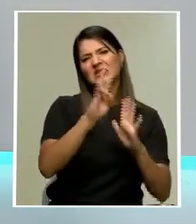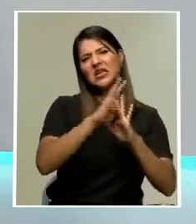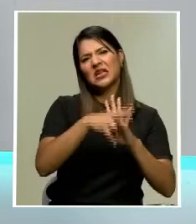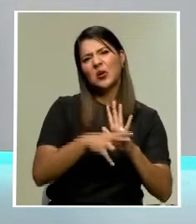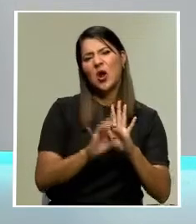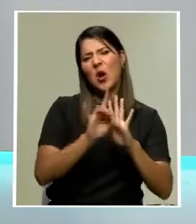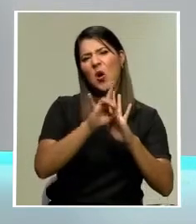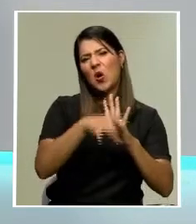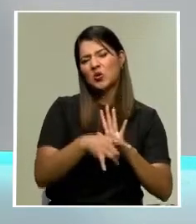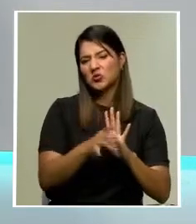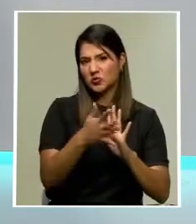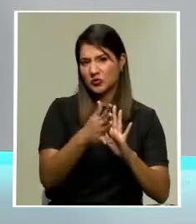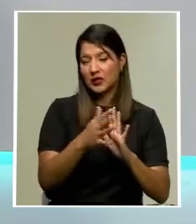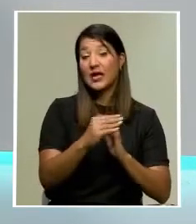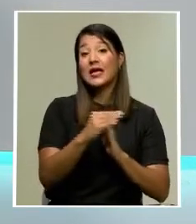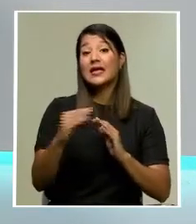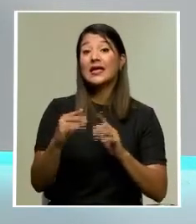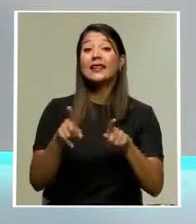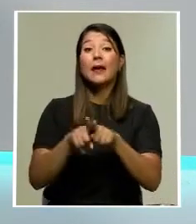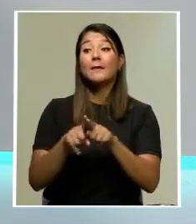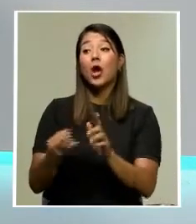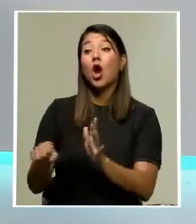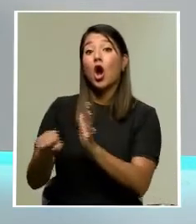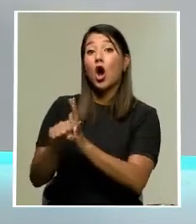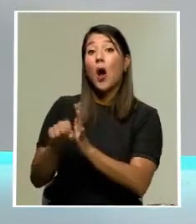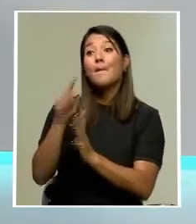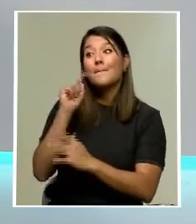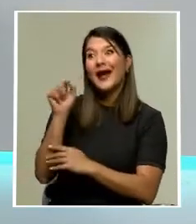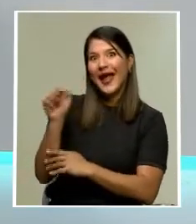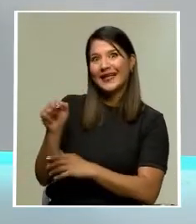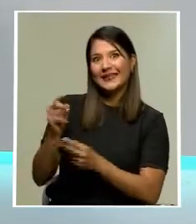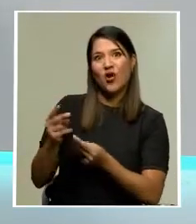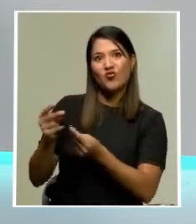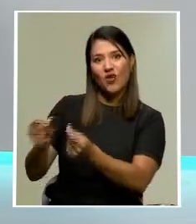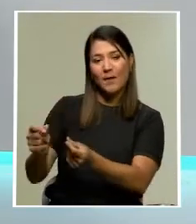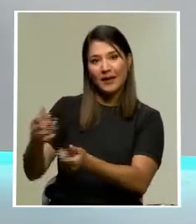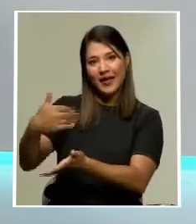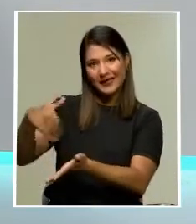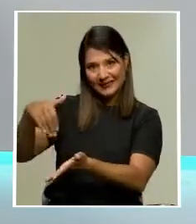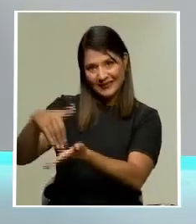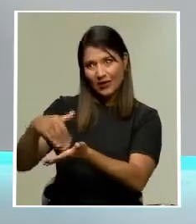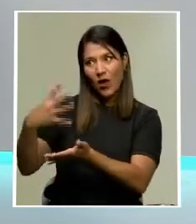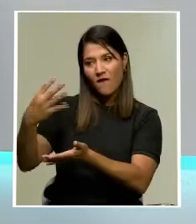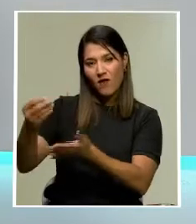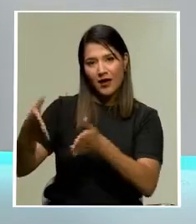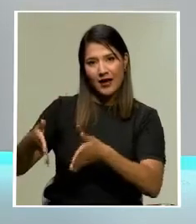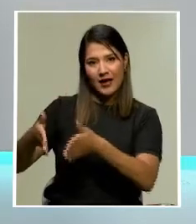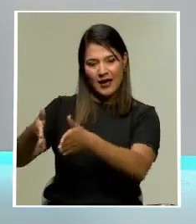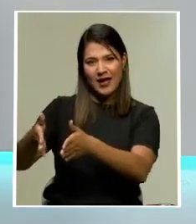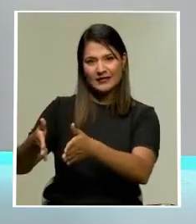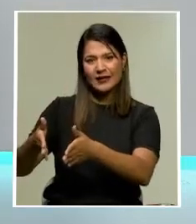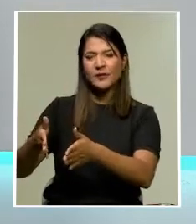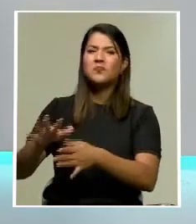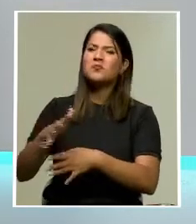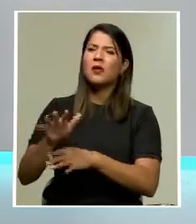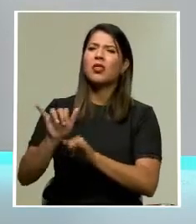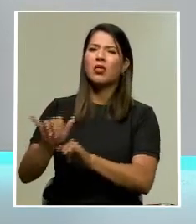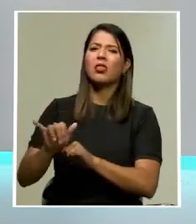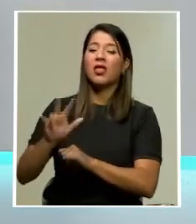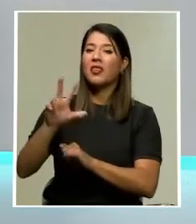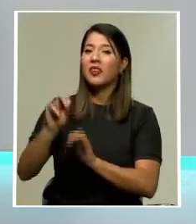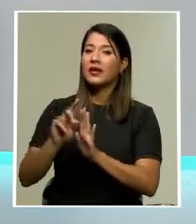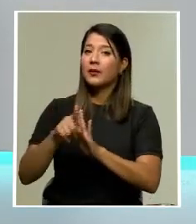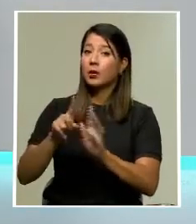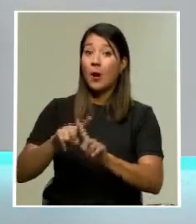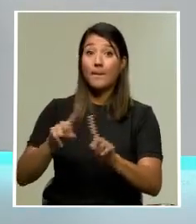8 o 9 horas, y también trae el conector para esa carga rápida en esos centros de recarga, que aproximadamente se dura 30 minutos,